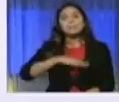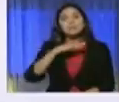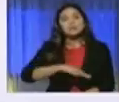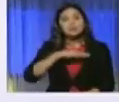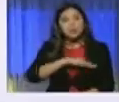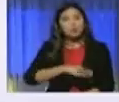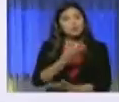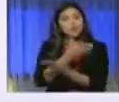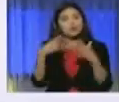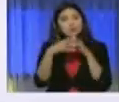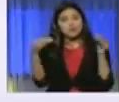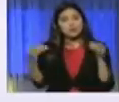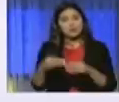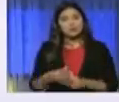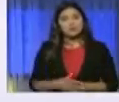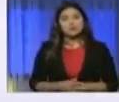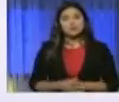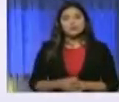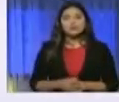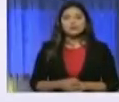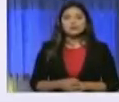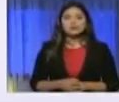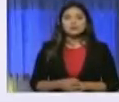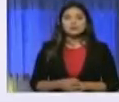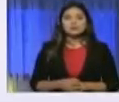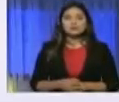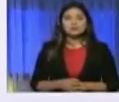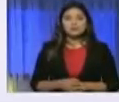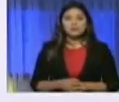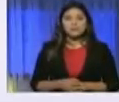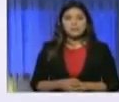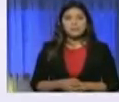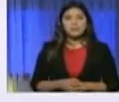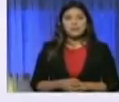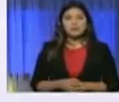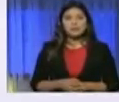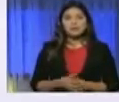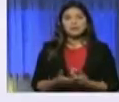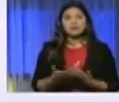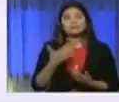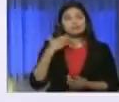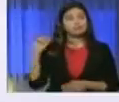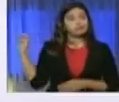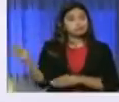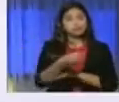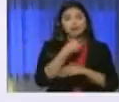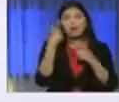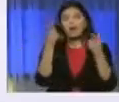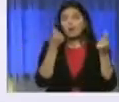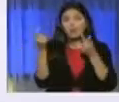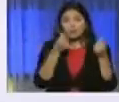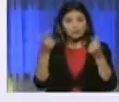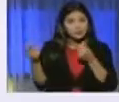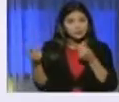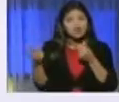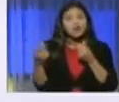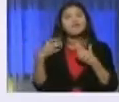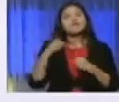misiones. Segunda línea, la línea de derrota de la guerra económica y el